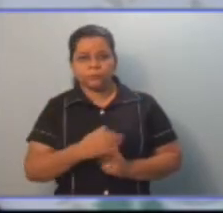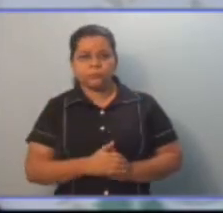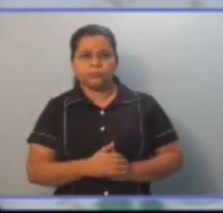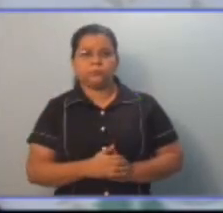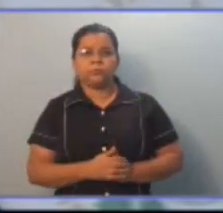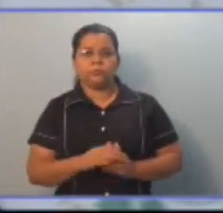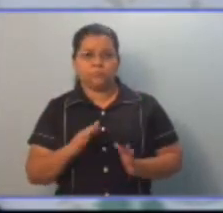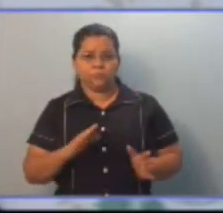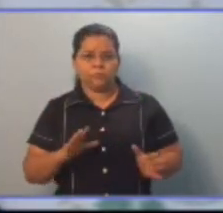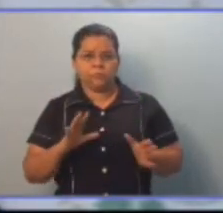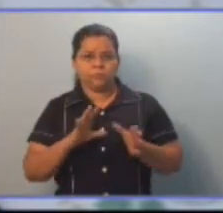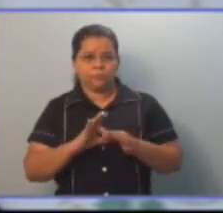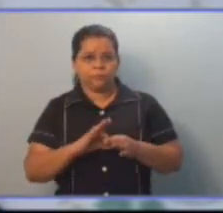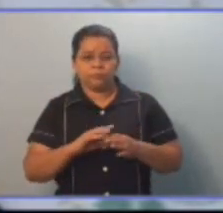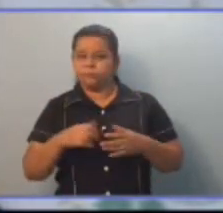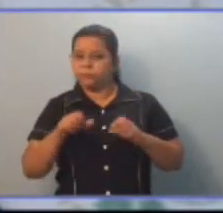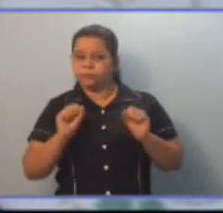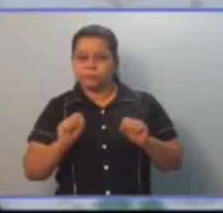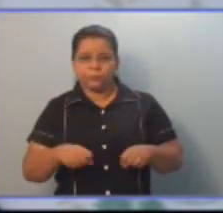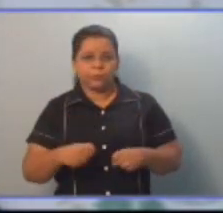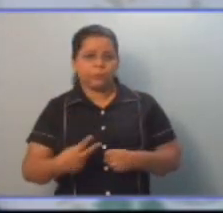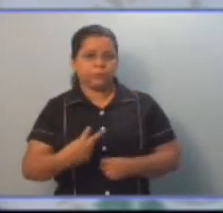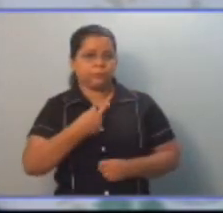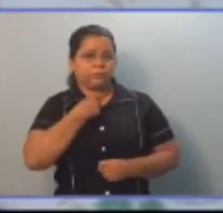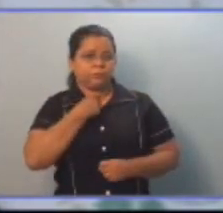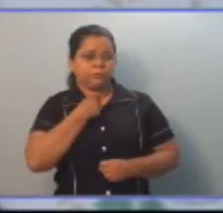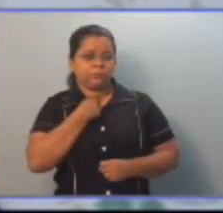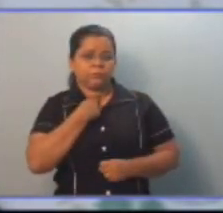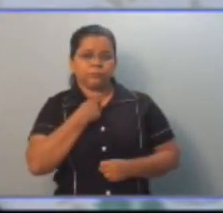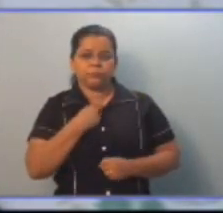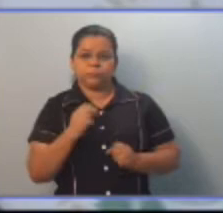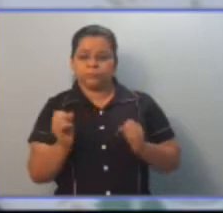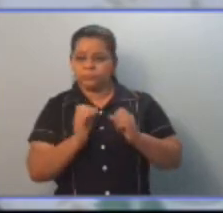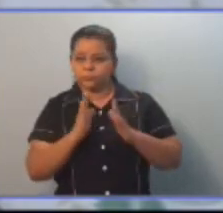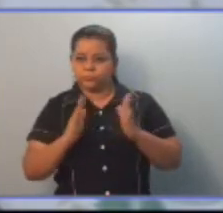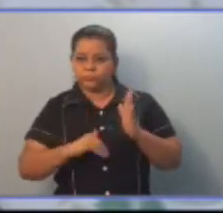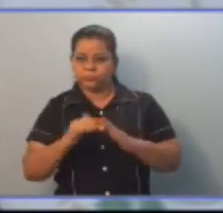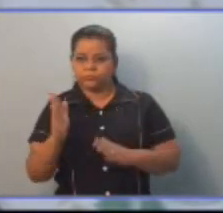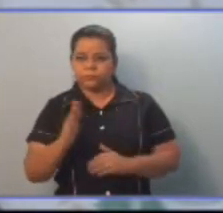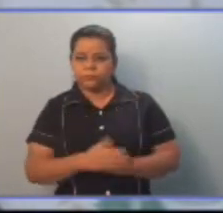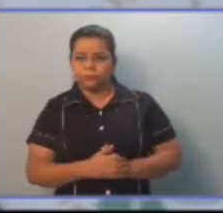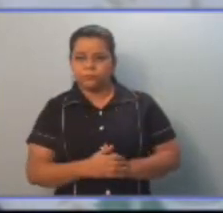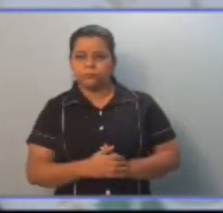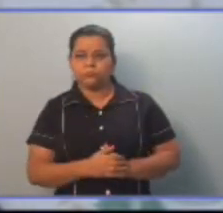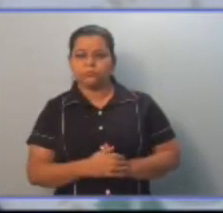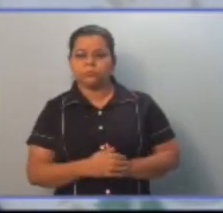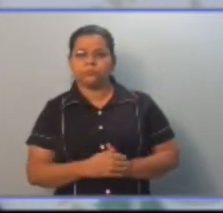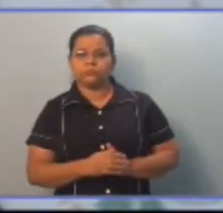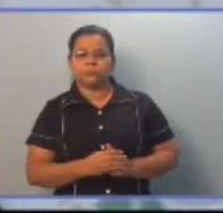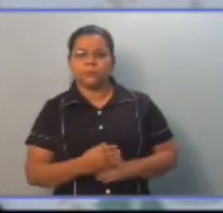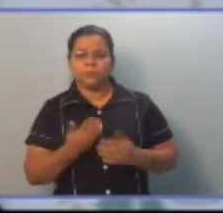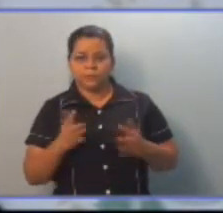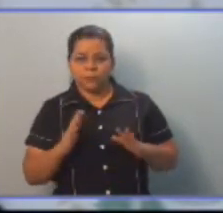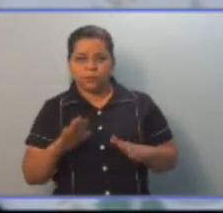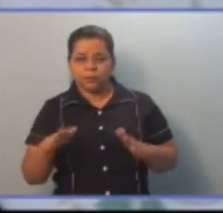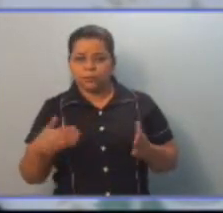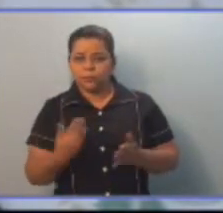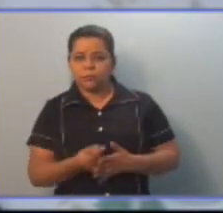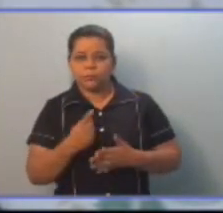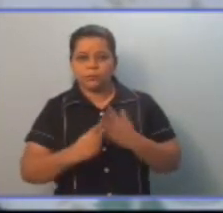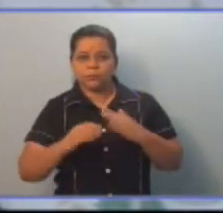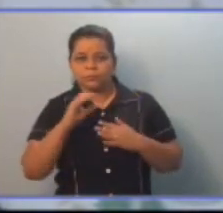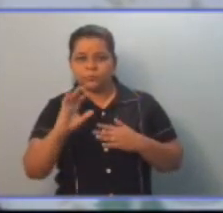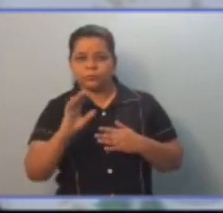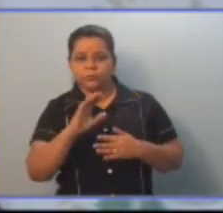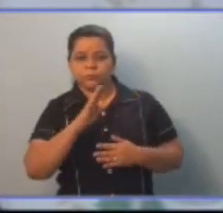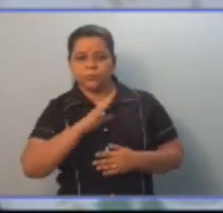verdad no puede estar obstaculizado por ningún elemento ni nada, porque precisamente la Constitución en su